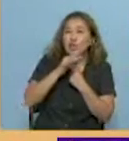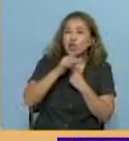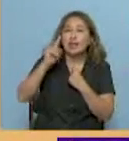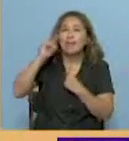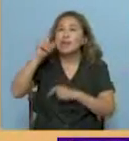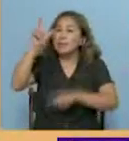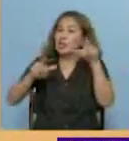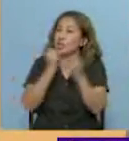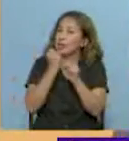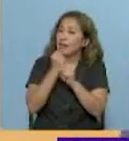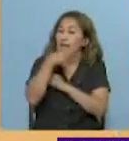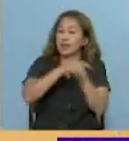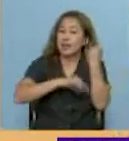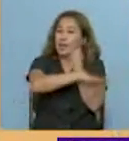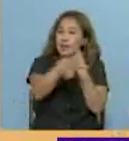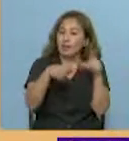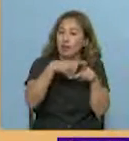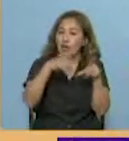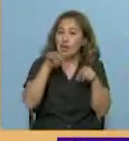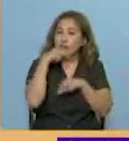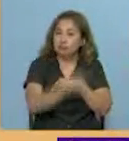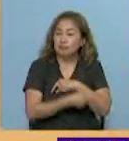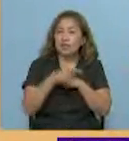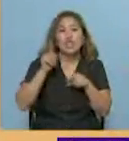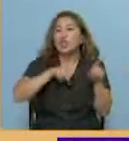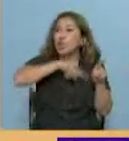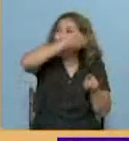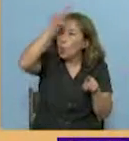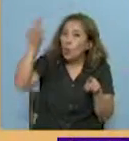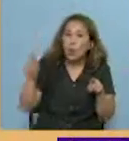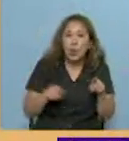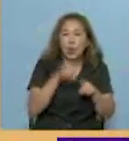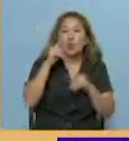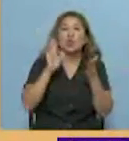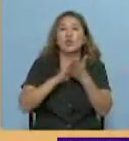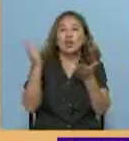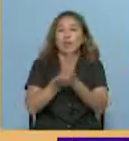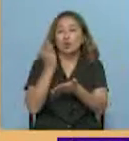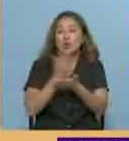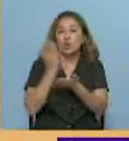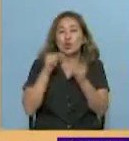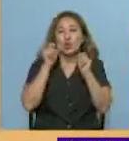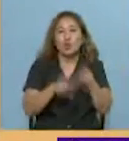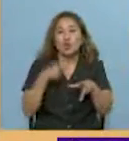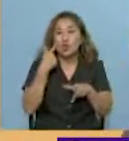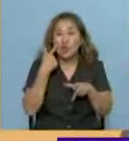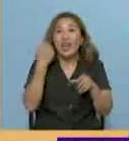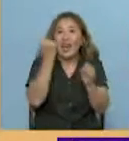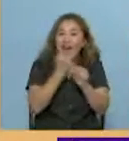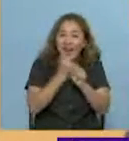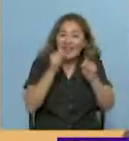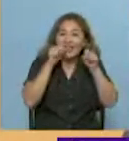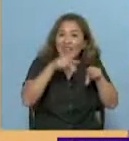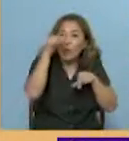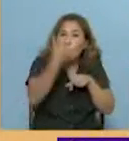trabajadores y todo lo que significa el circuito económico social es mucho más porque es un generador de actividad un